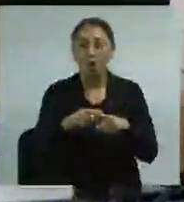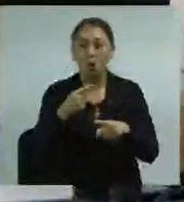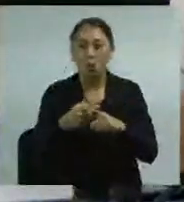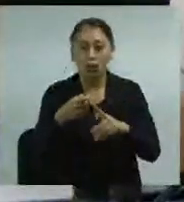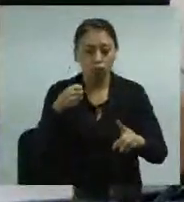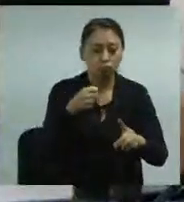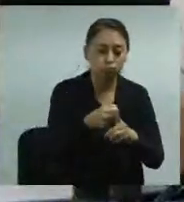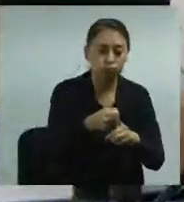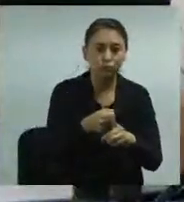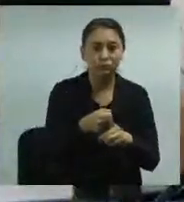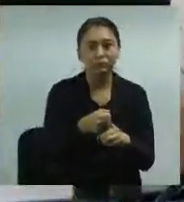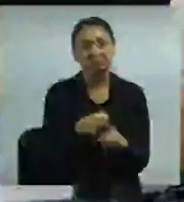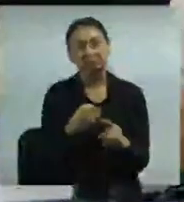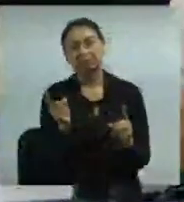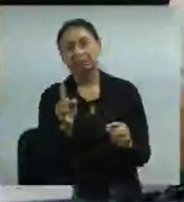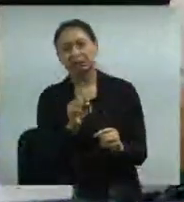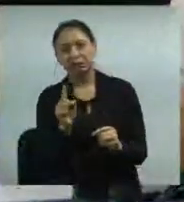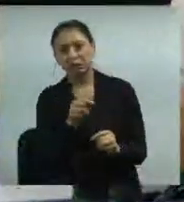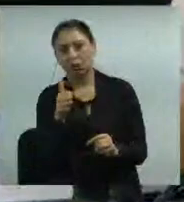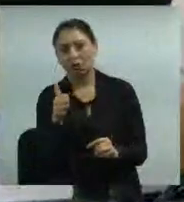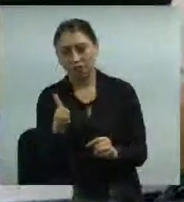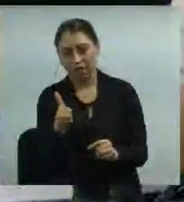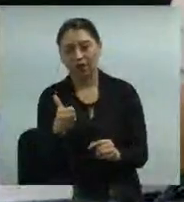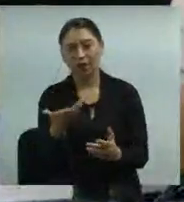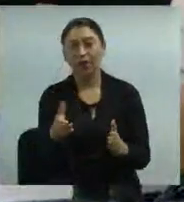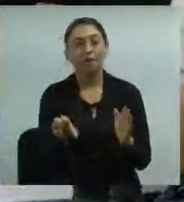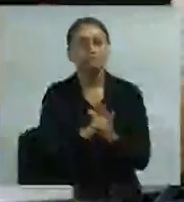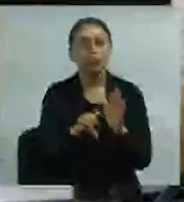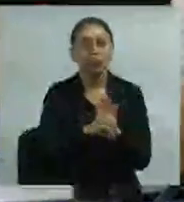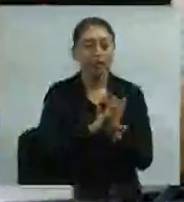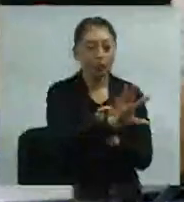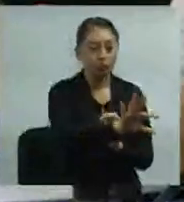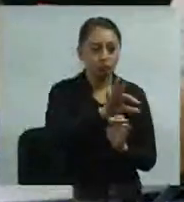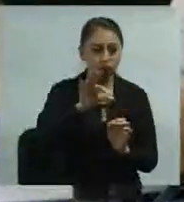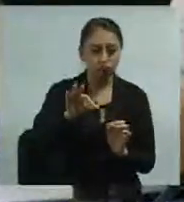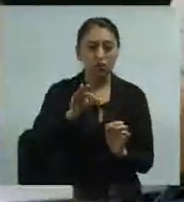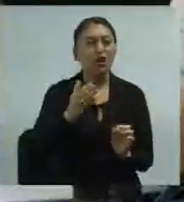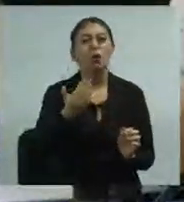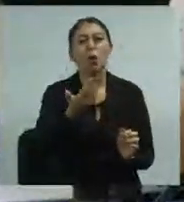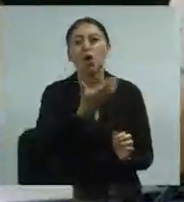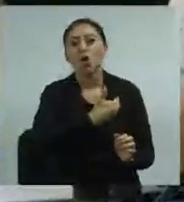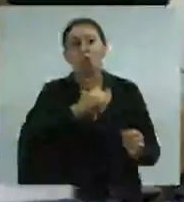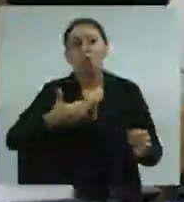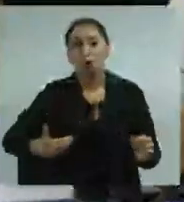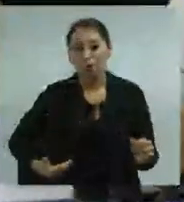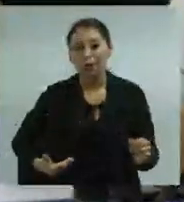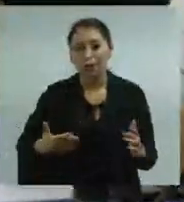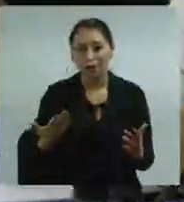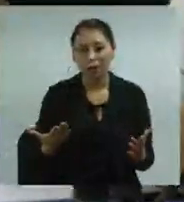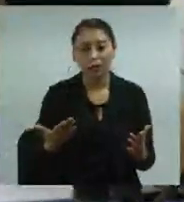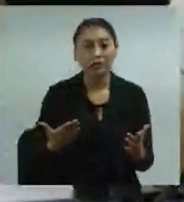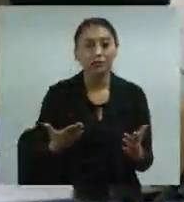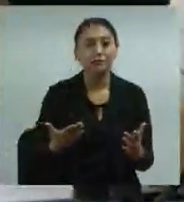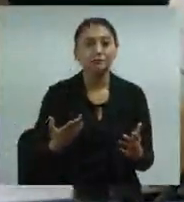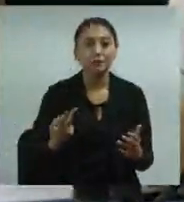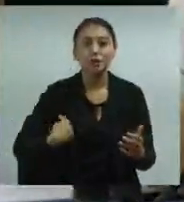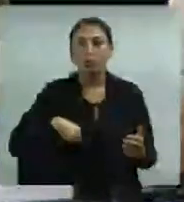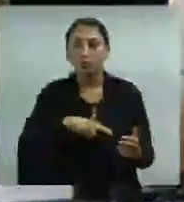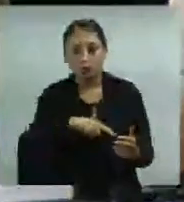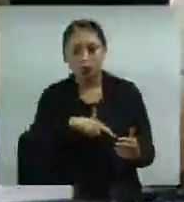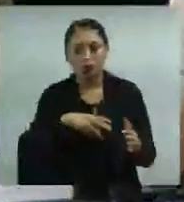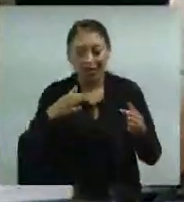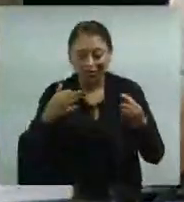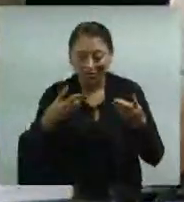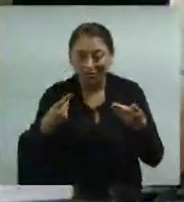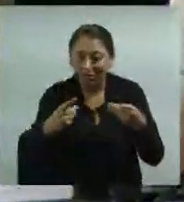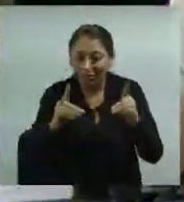no salen bien. El claro ejemplo es el tema de la elección de gobernadores y gobernadoras. Se trató de implementar algo que todavía no